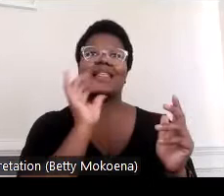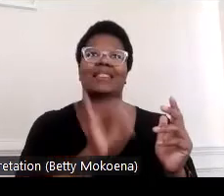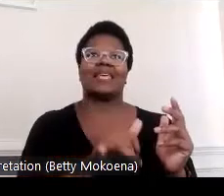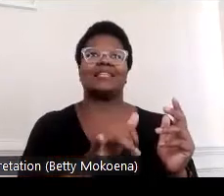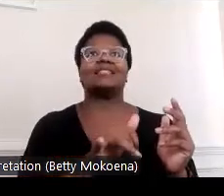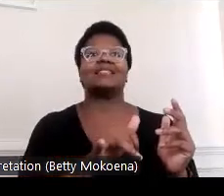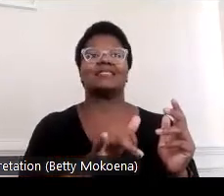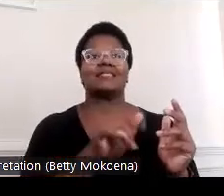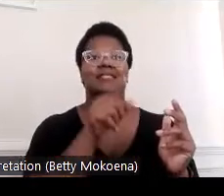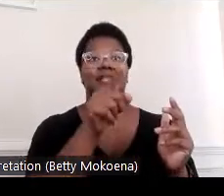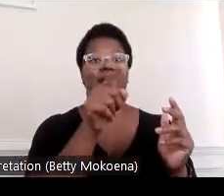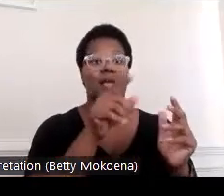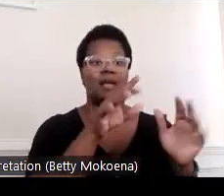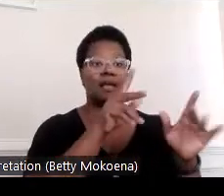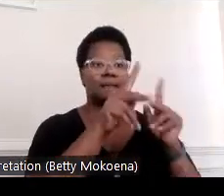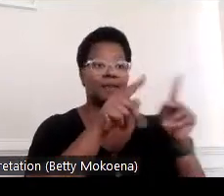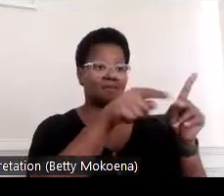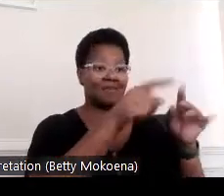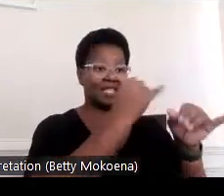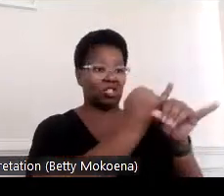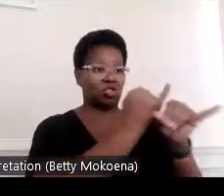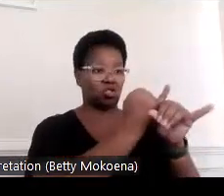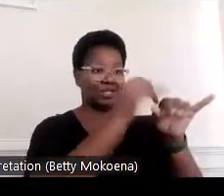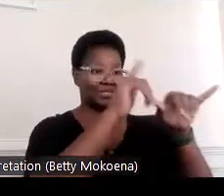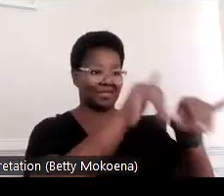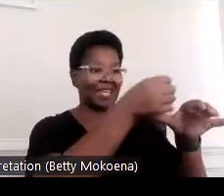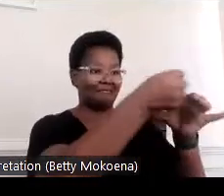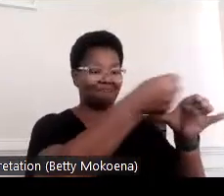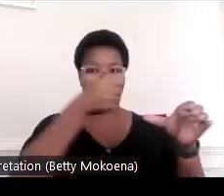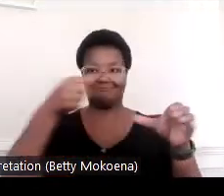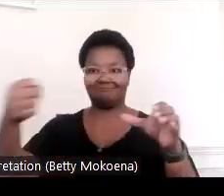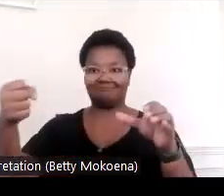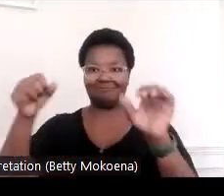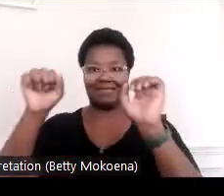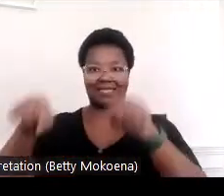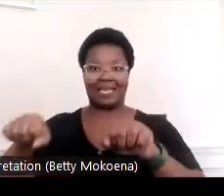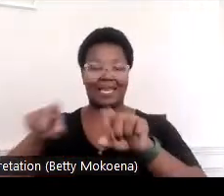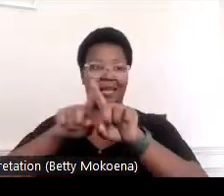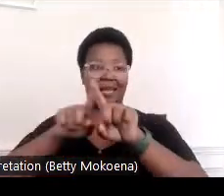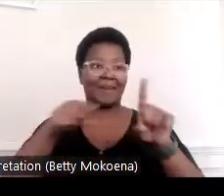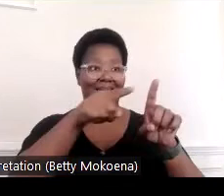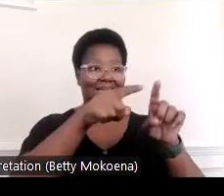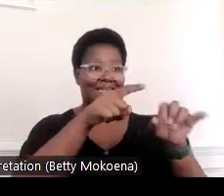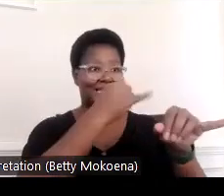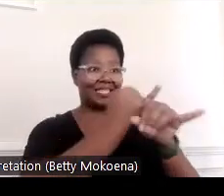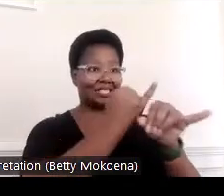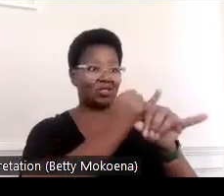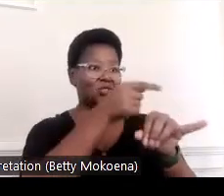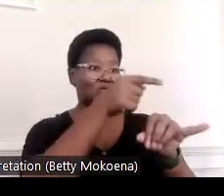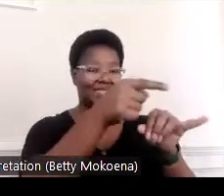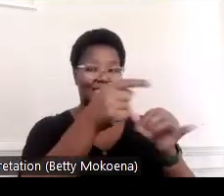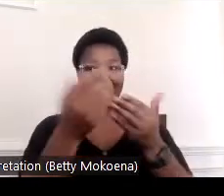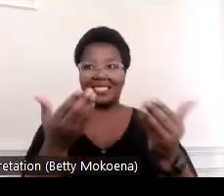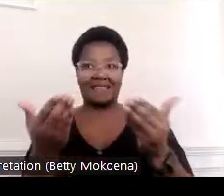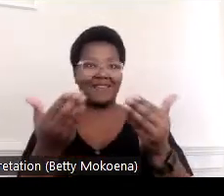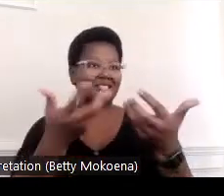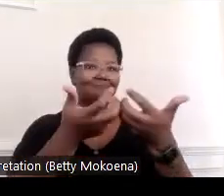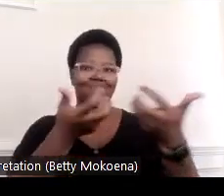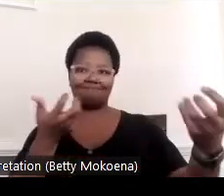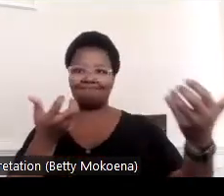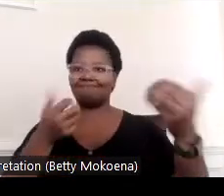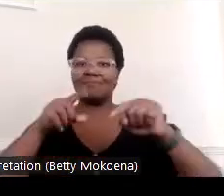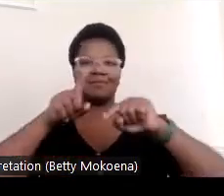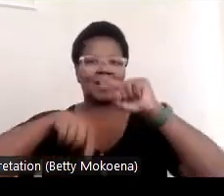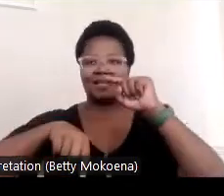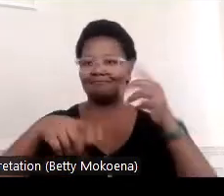es que uno puede tomar la persona buena Disculpe puedes sacar a una persona de la